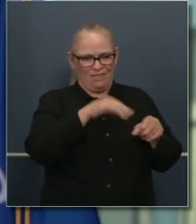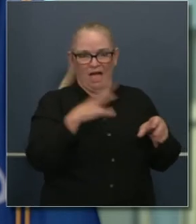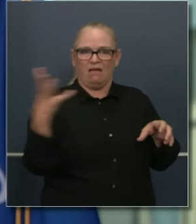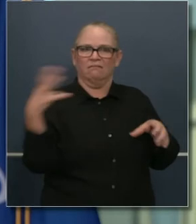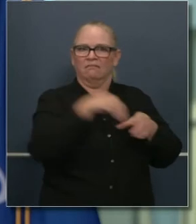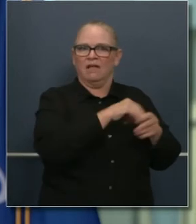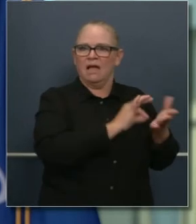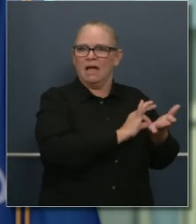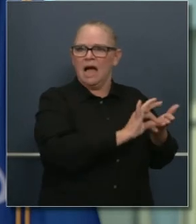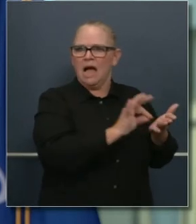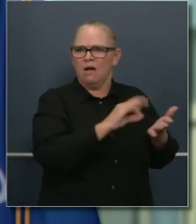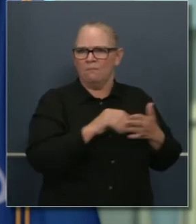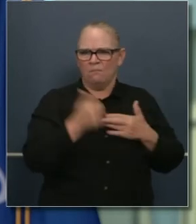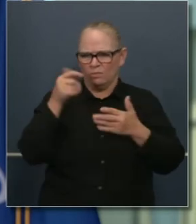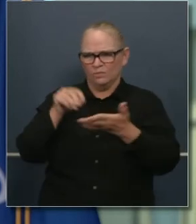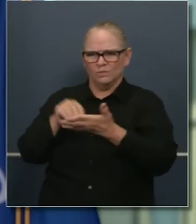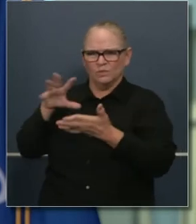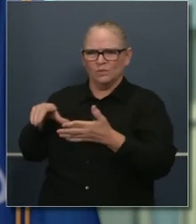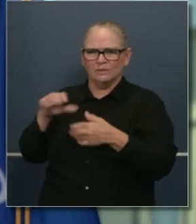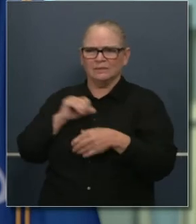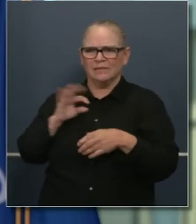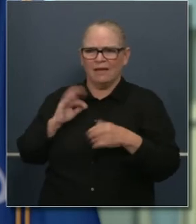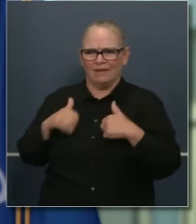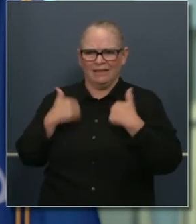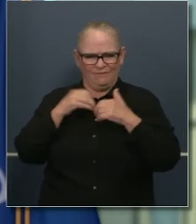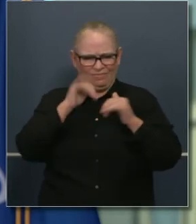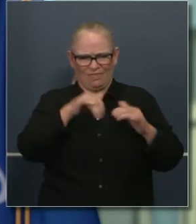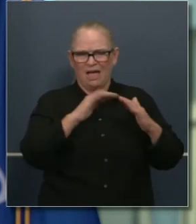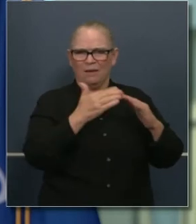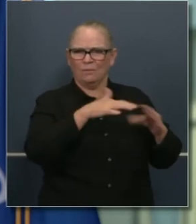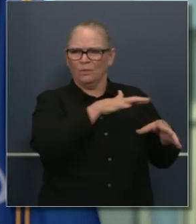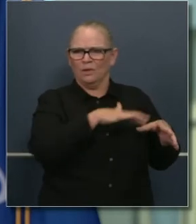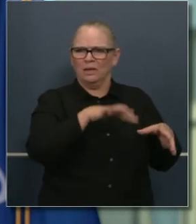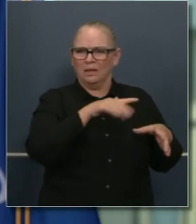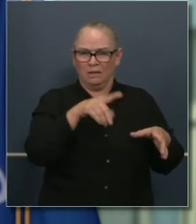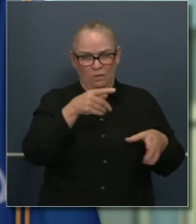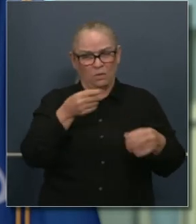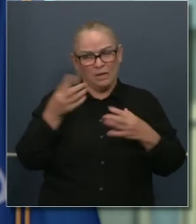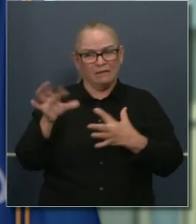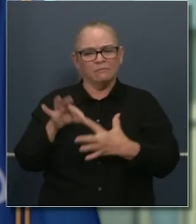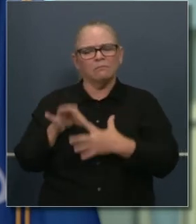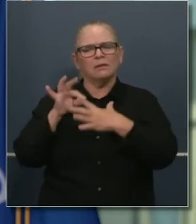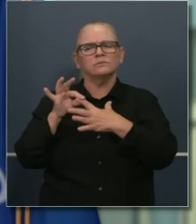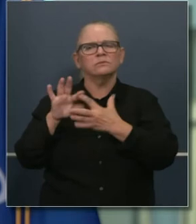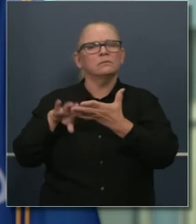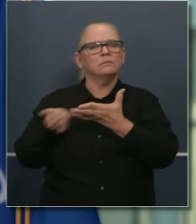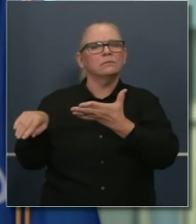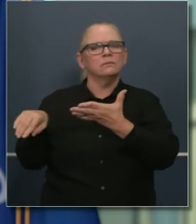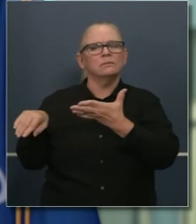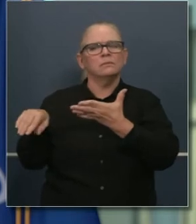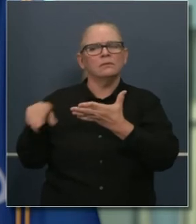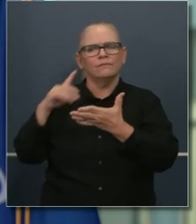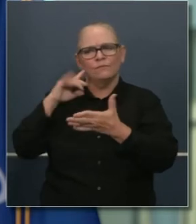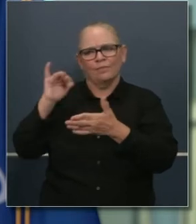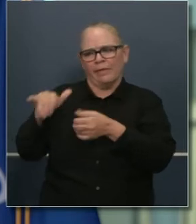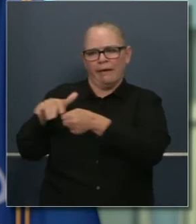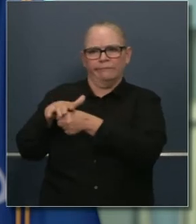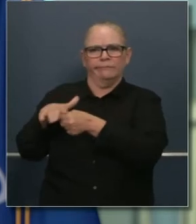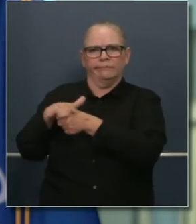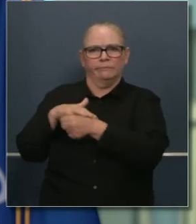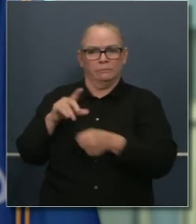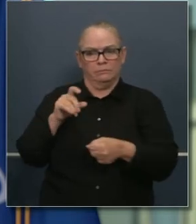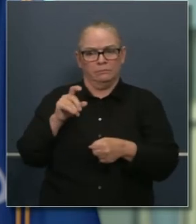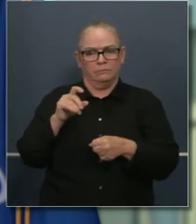estudiantes colegiales entonces consideraría usted excepciones como las que estamos